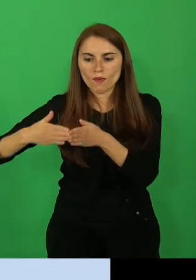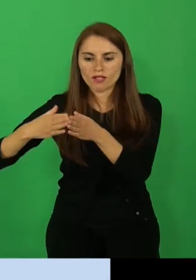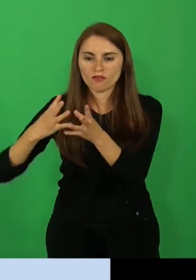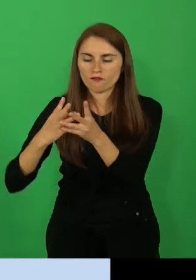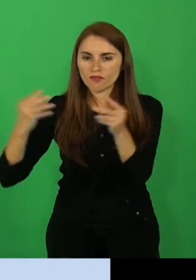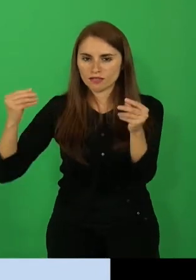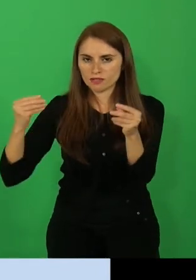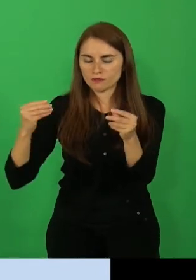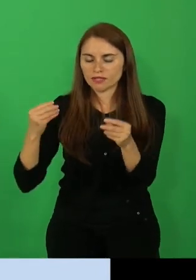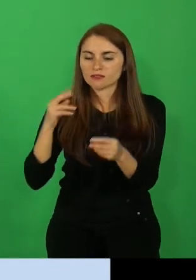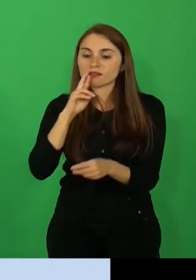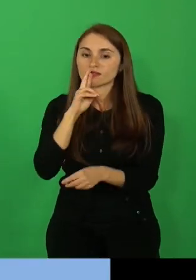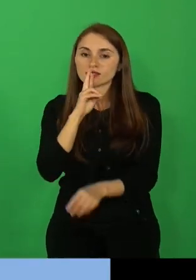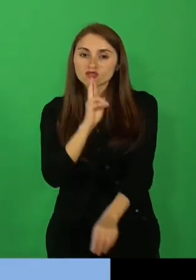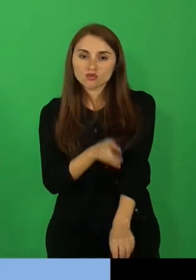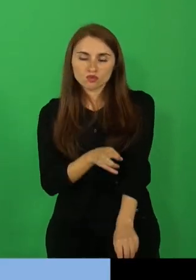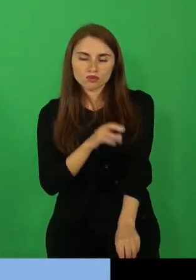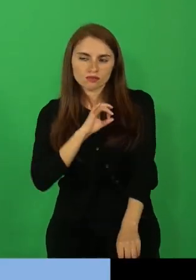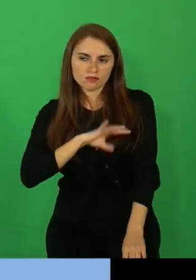país.